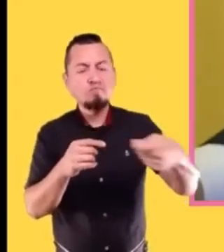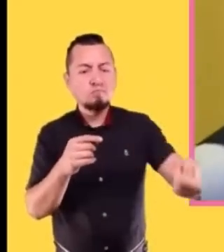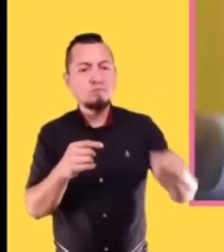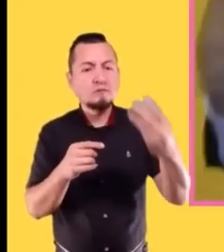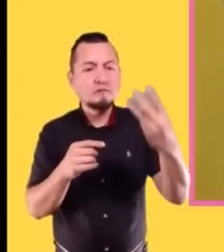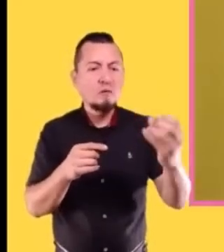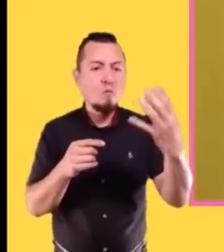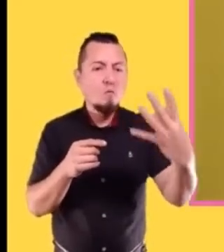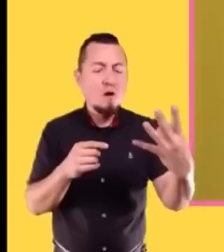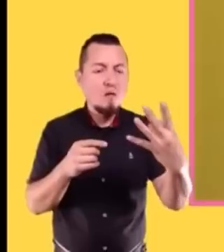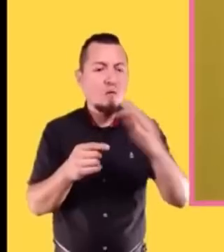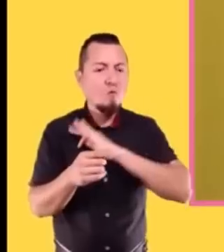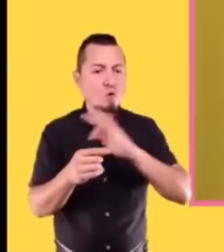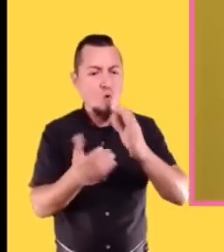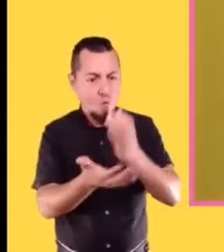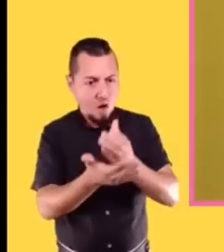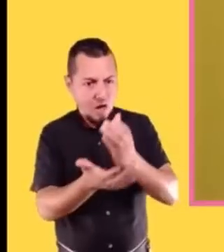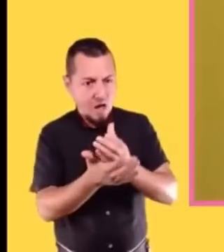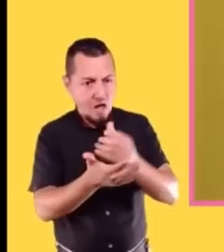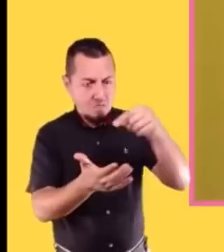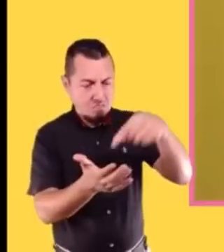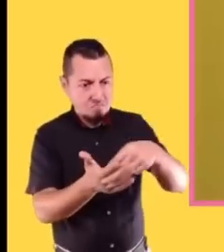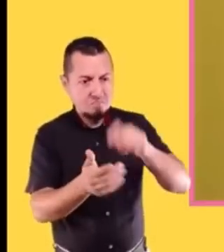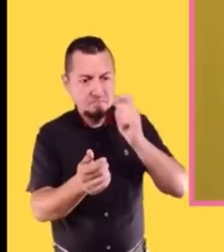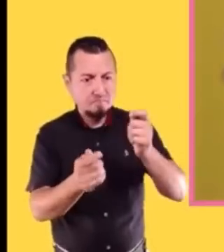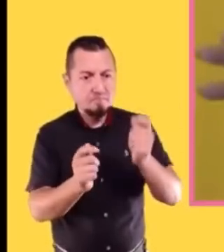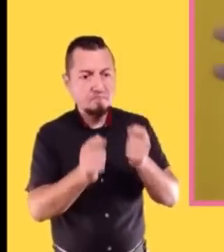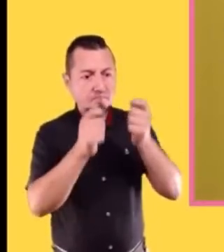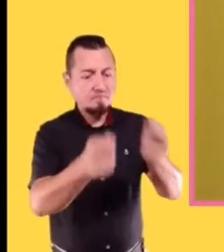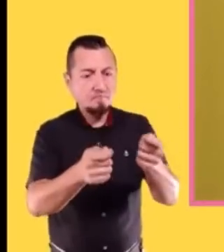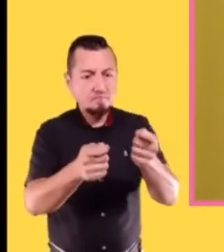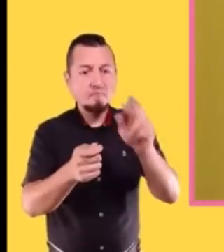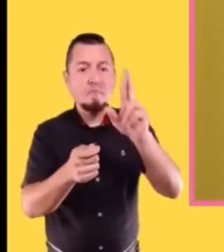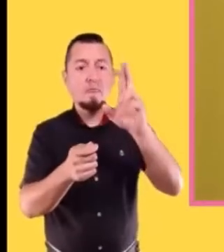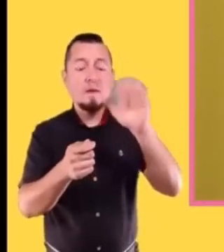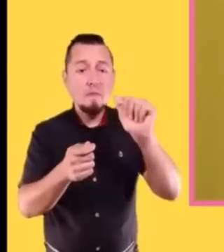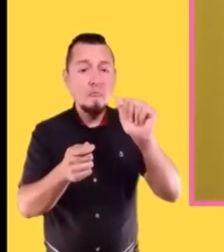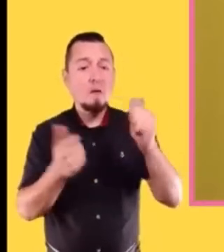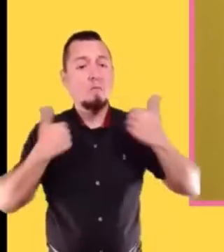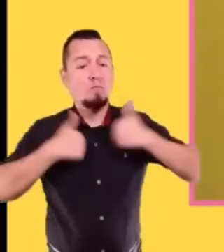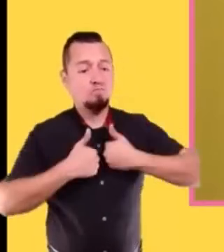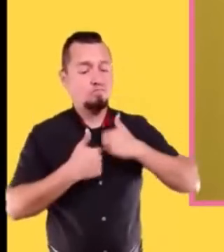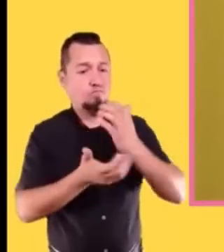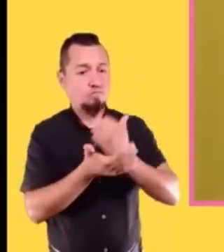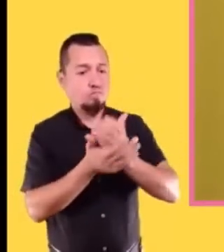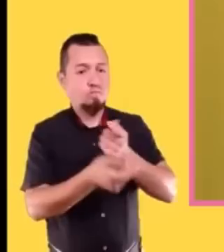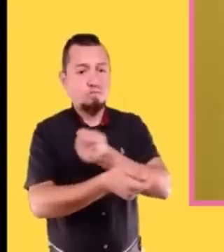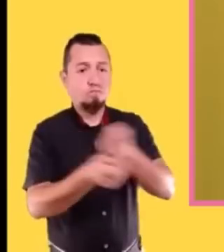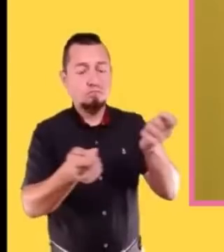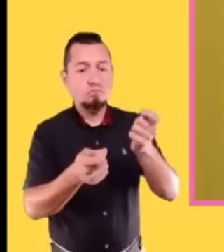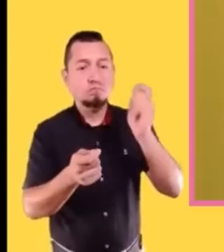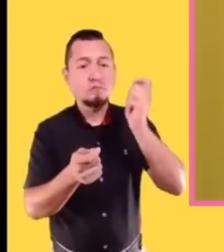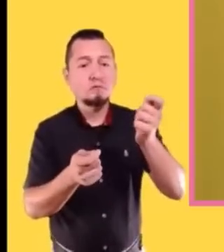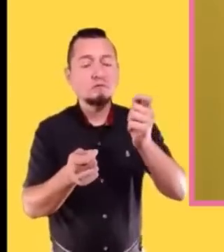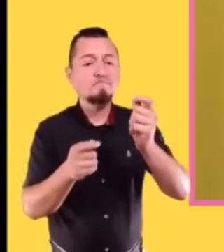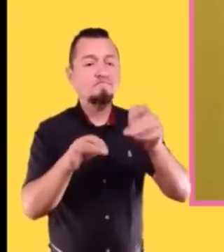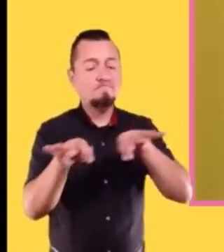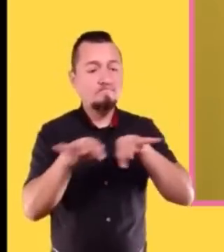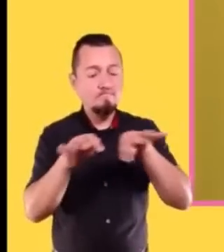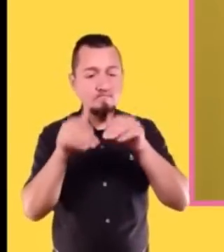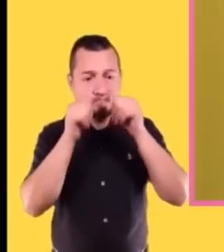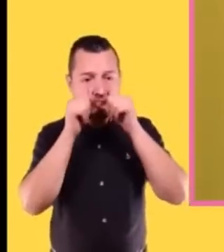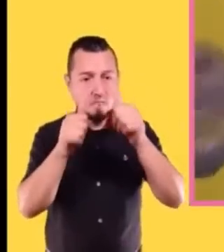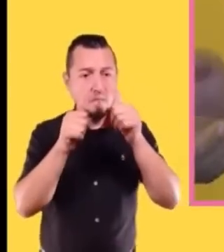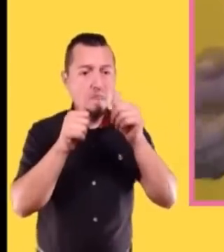actividades del cuaderno, que el sistema de recreo, útiles y mochilas ya prevé, y también tiene actividades en donde incluso no se